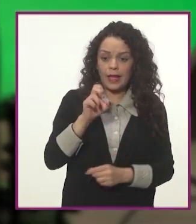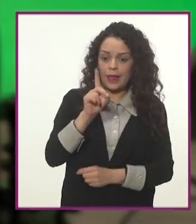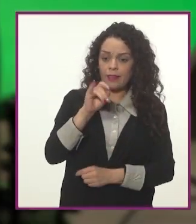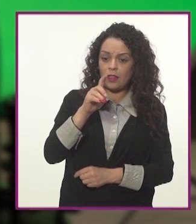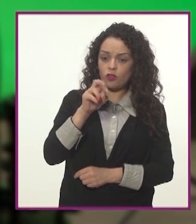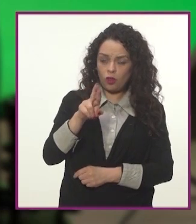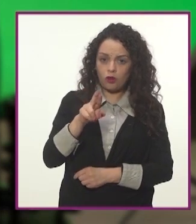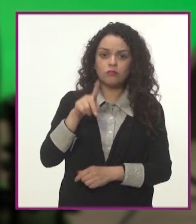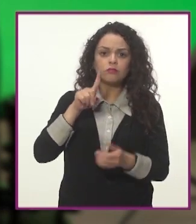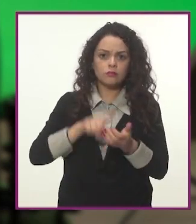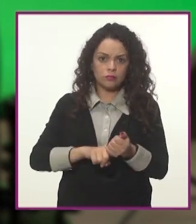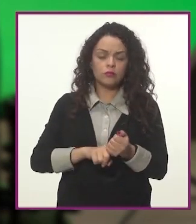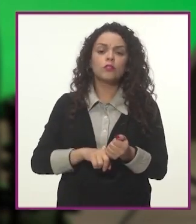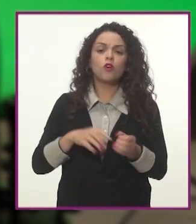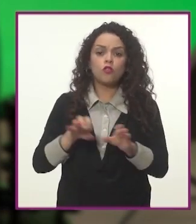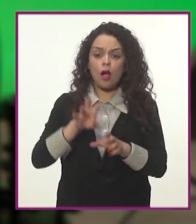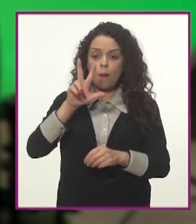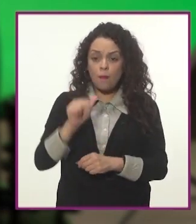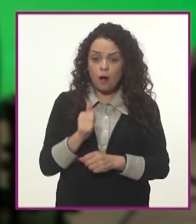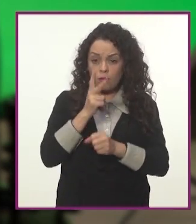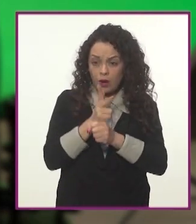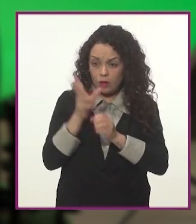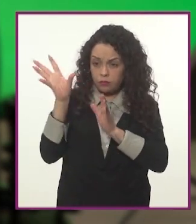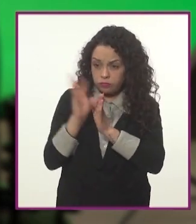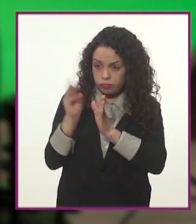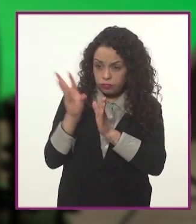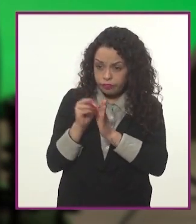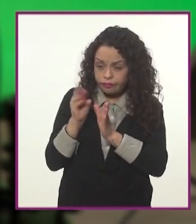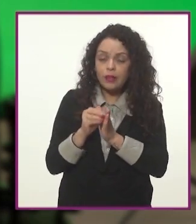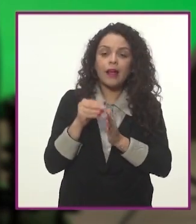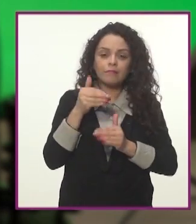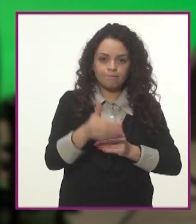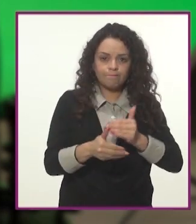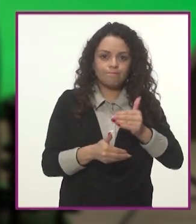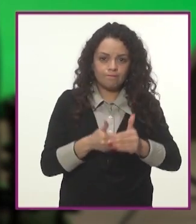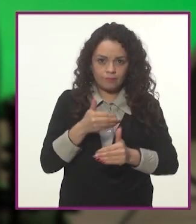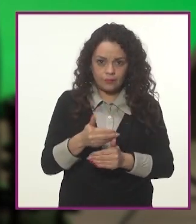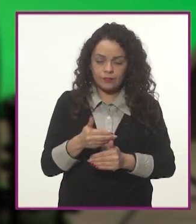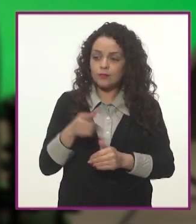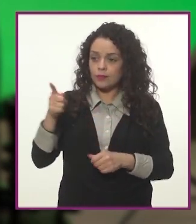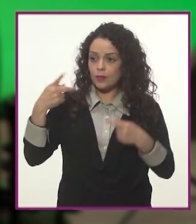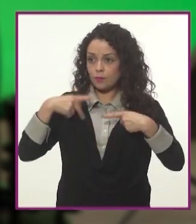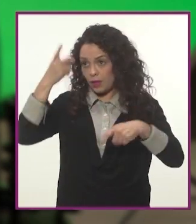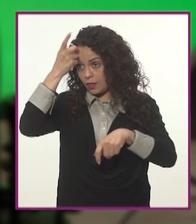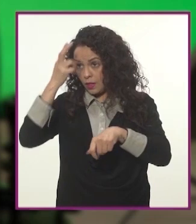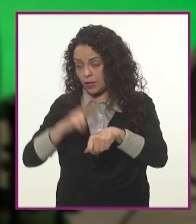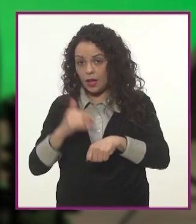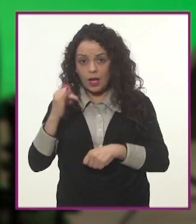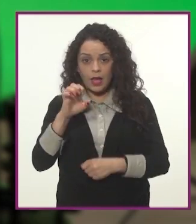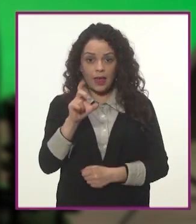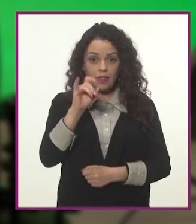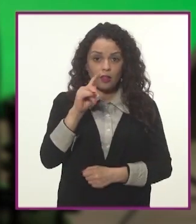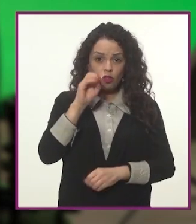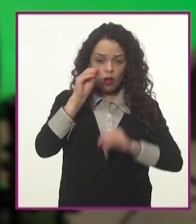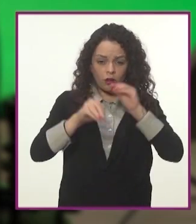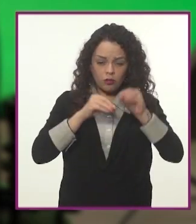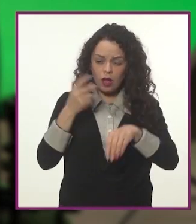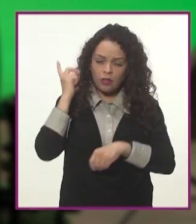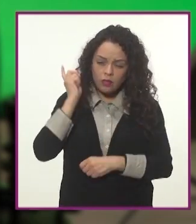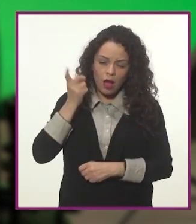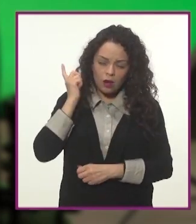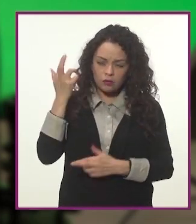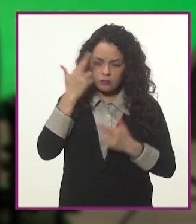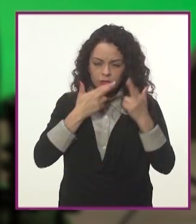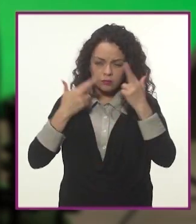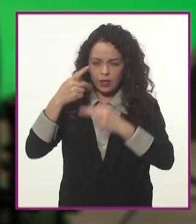se va trabajando conforme se va grabando. El editor y el director revisan y discuten las tomas realizadas cada día para ir trabajando en